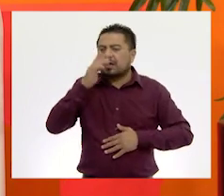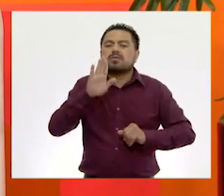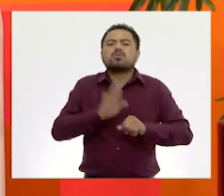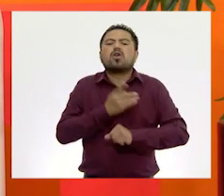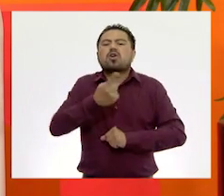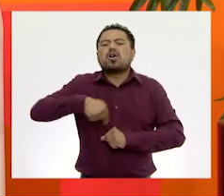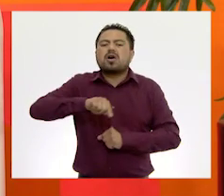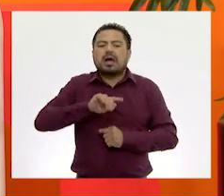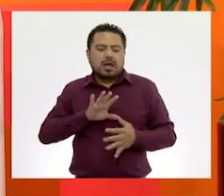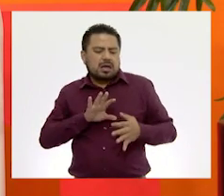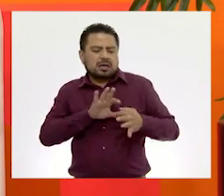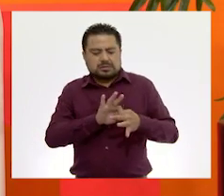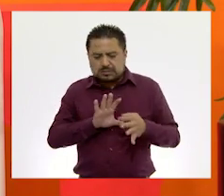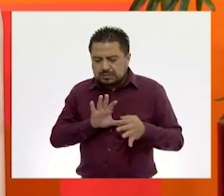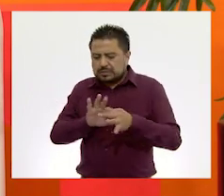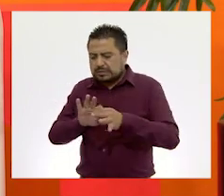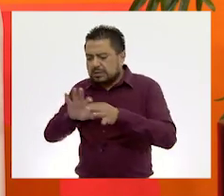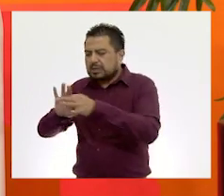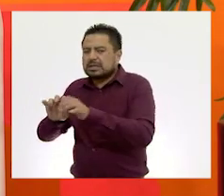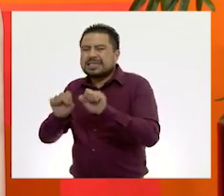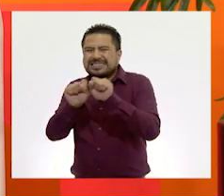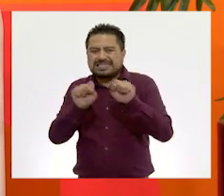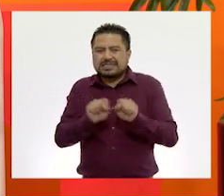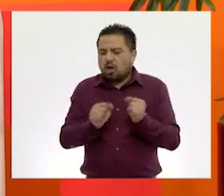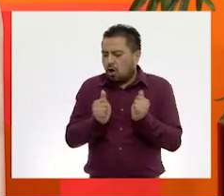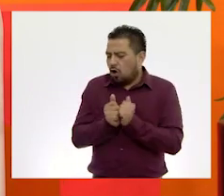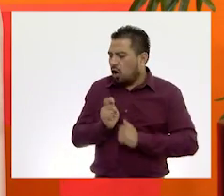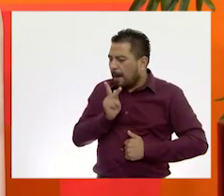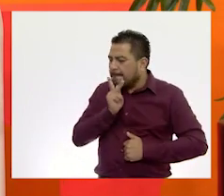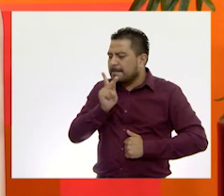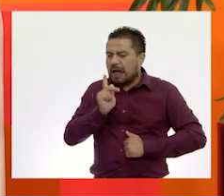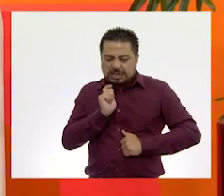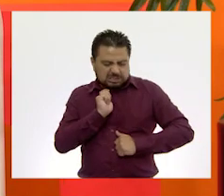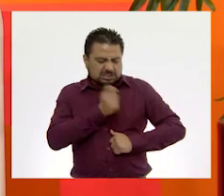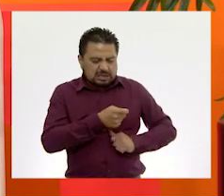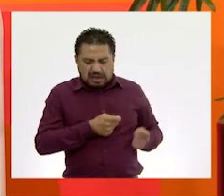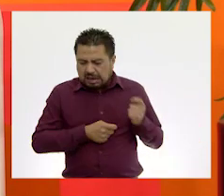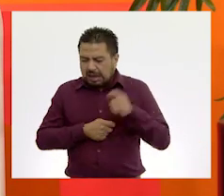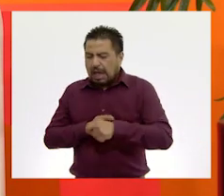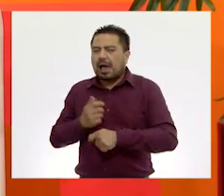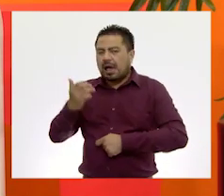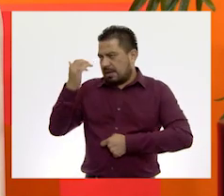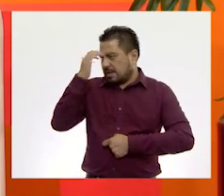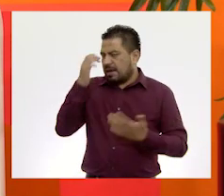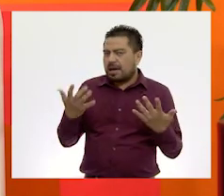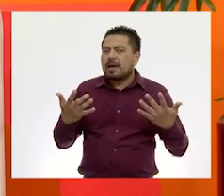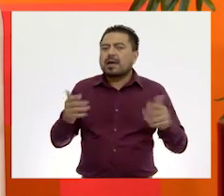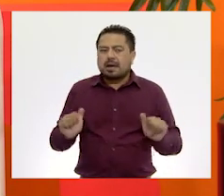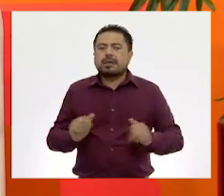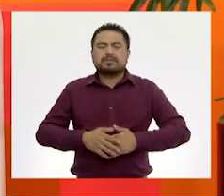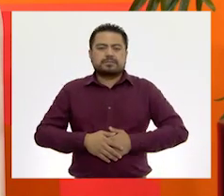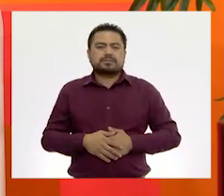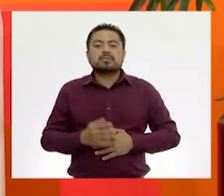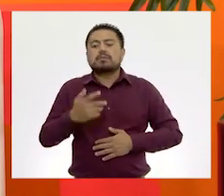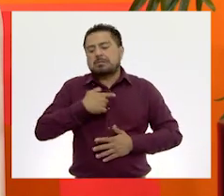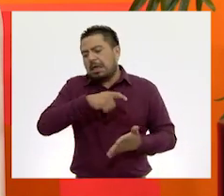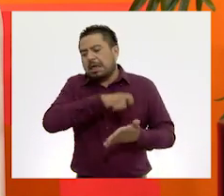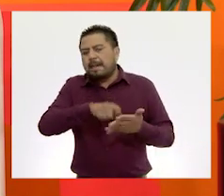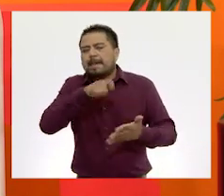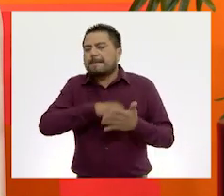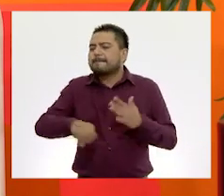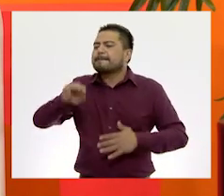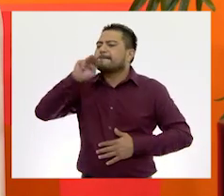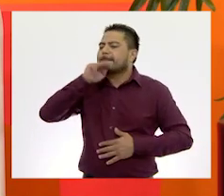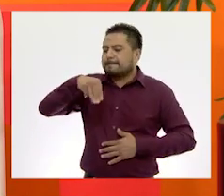fuimos asociando este nuevo sistema con palabras y significados que ya conocíamos. Es decir, si escribíamos mamá,